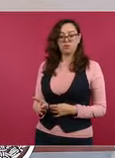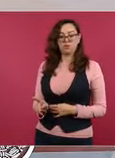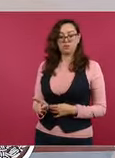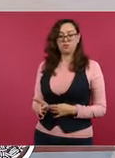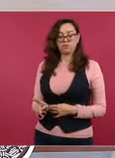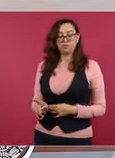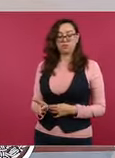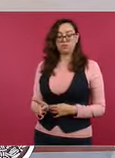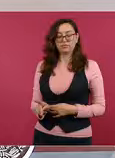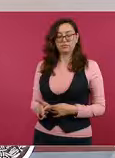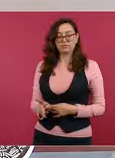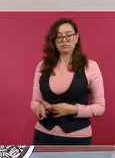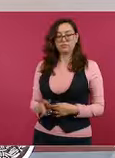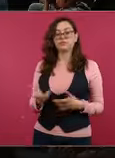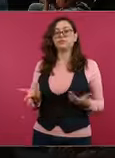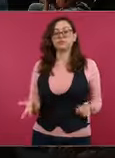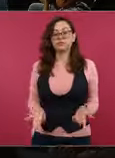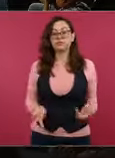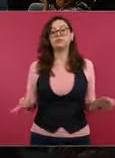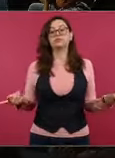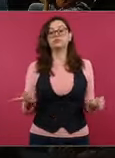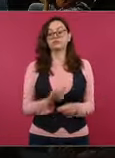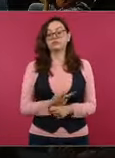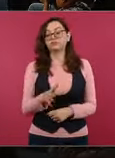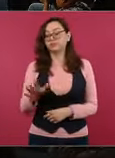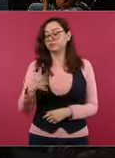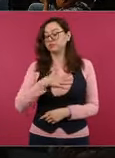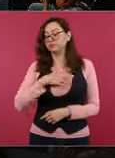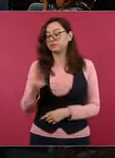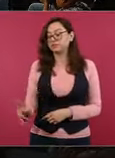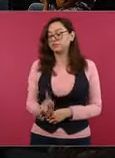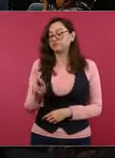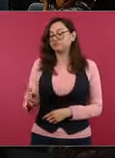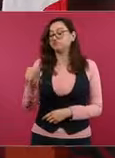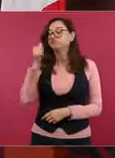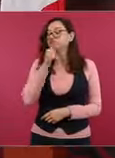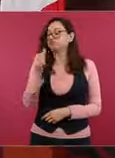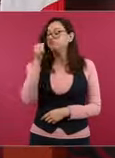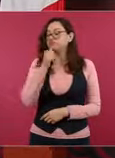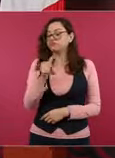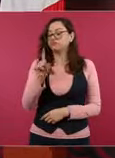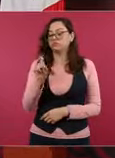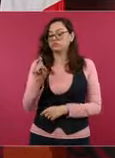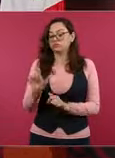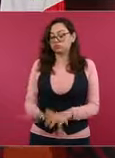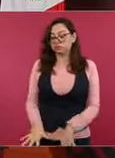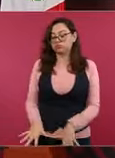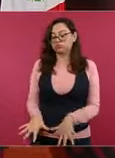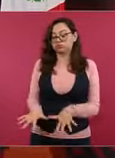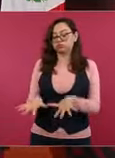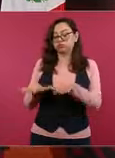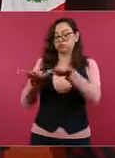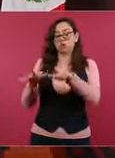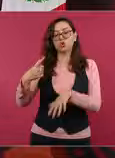porque como se inundaba mi pueblo, nos teníamos que subir al tapanco.